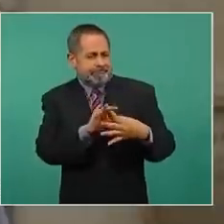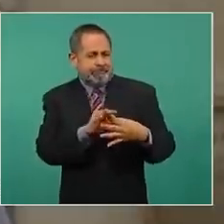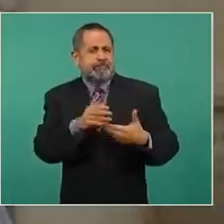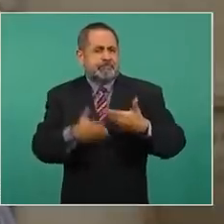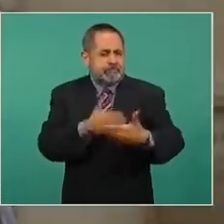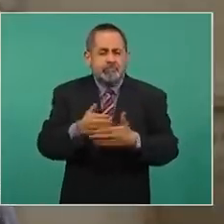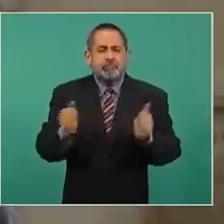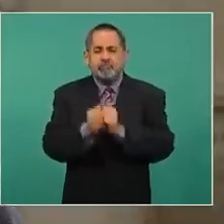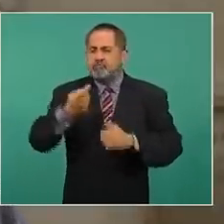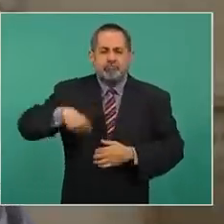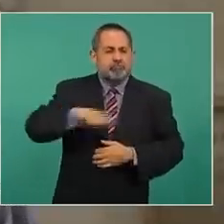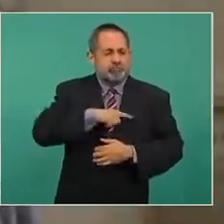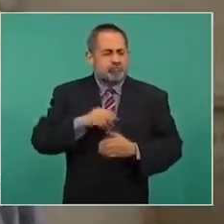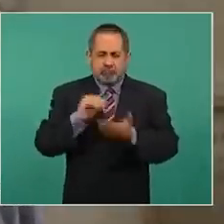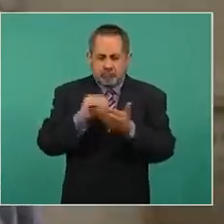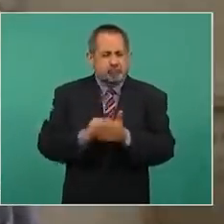tenemos en